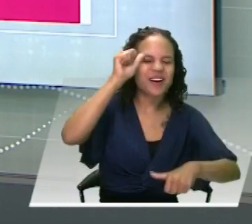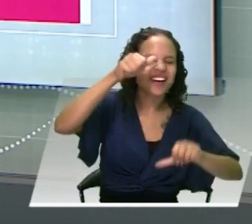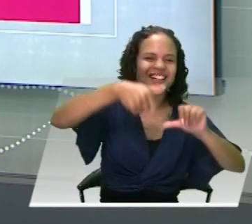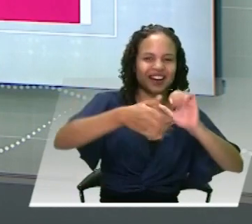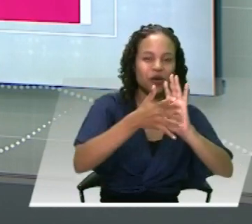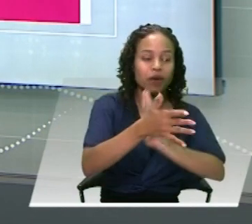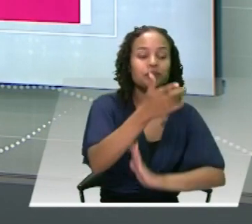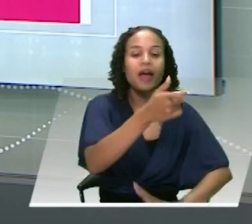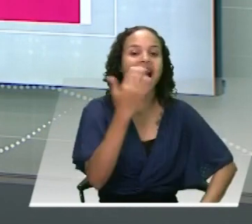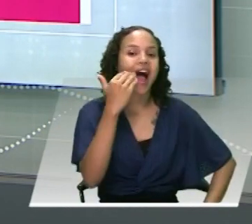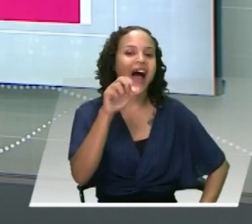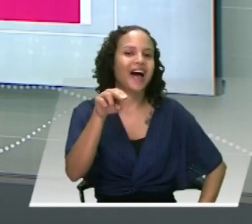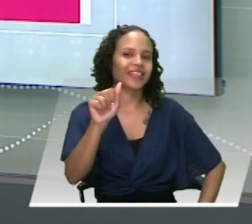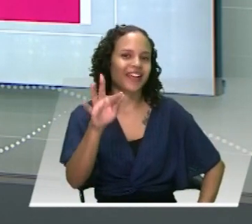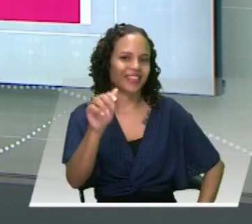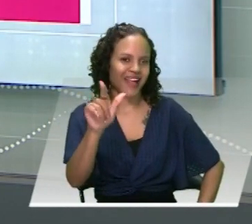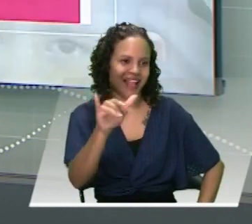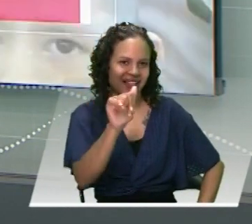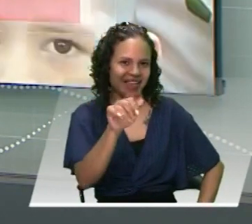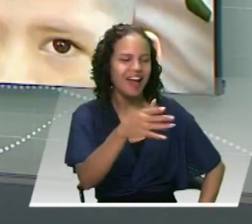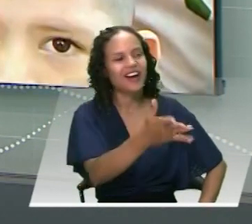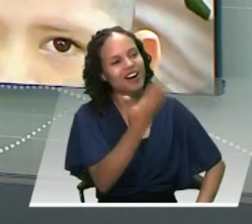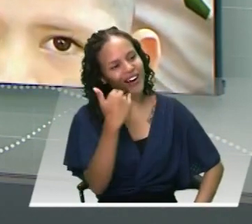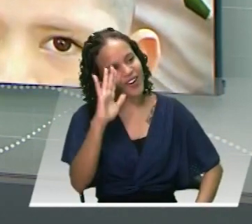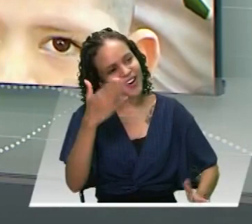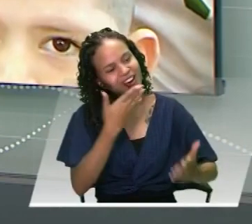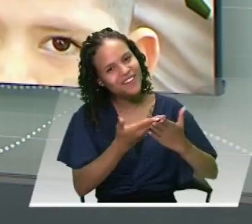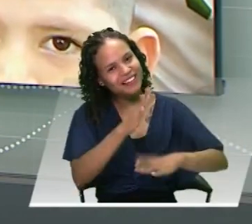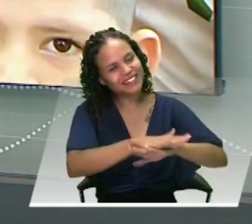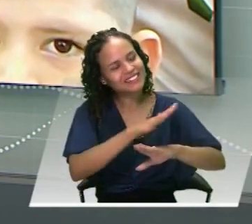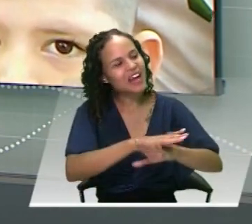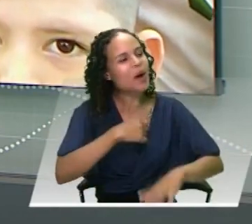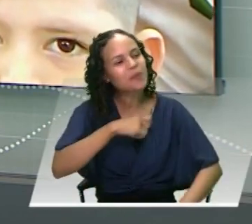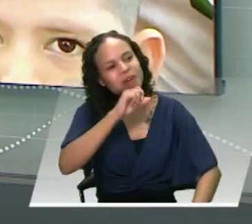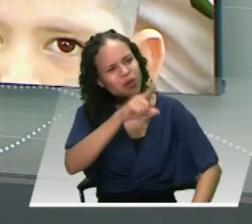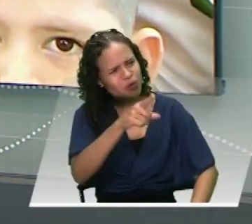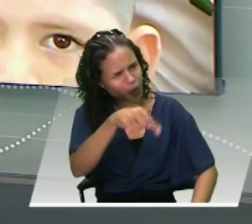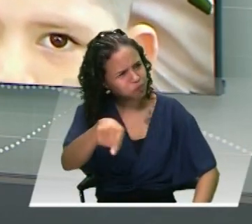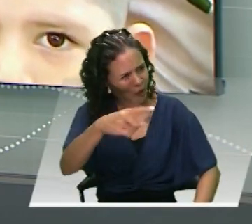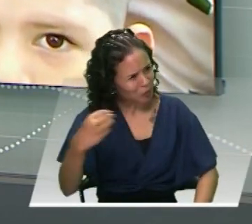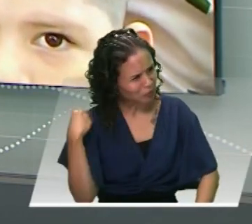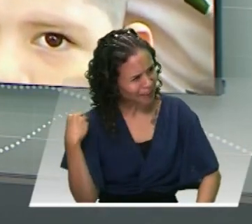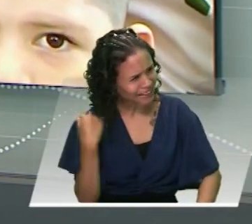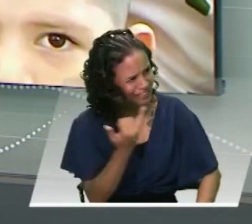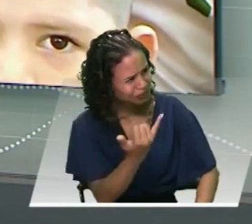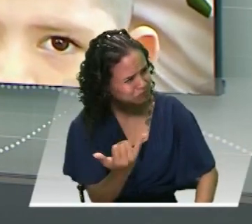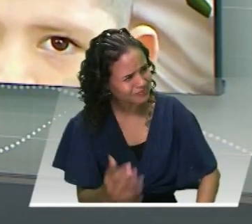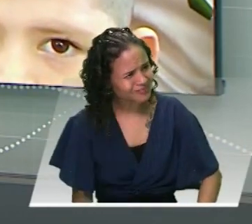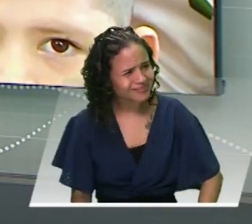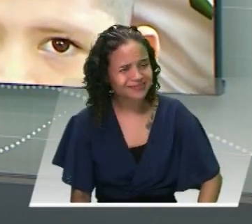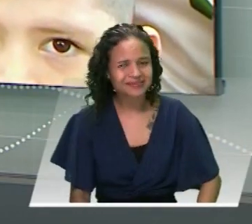compañera Natalia Vanegas. Natalia, buena tarde, y le pregunto, ¿mucha pereza?